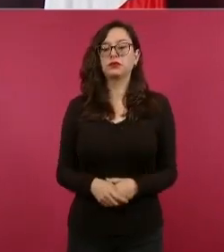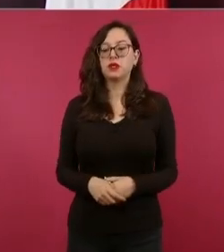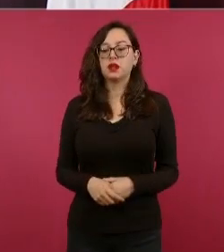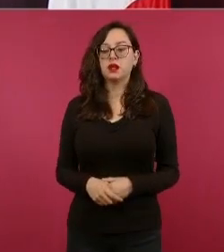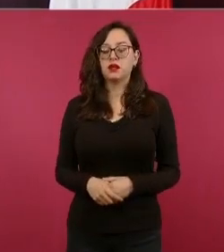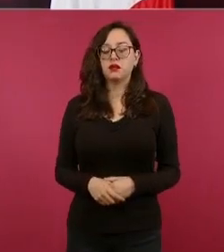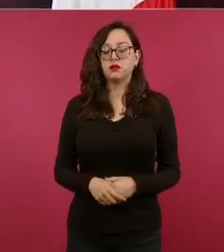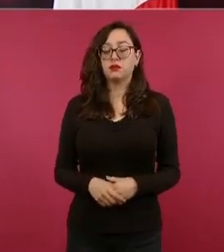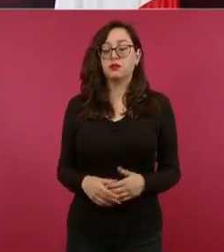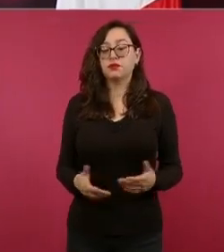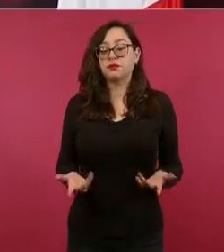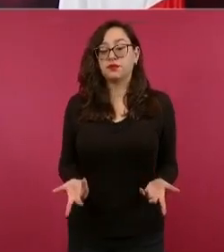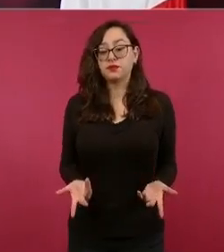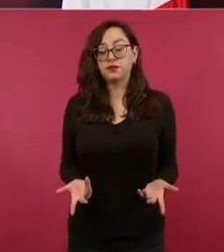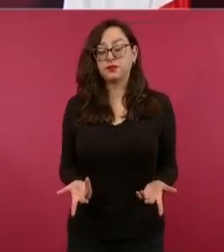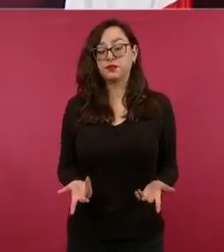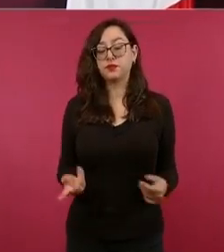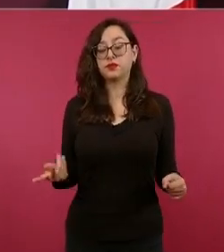es que se tiene